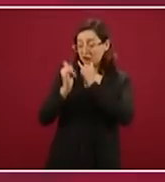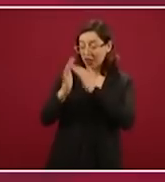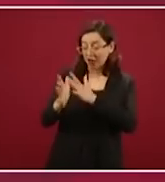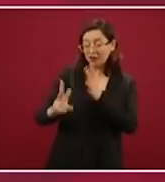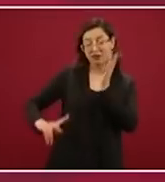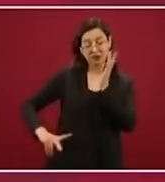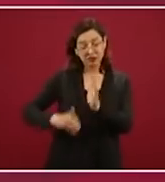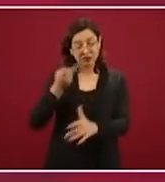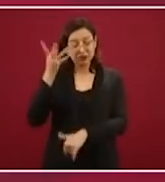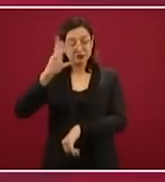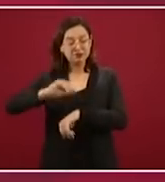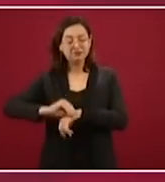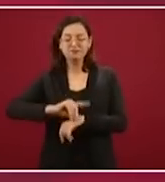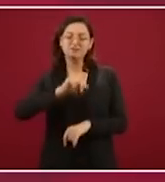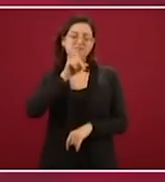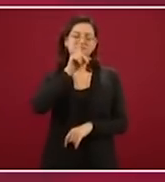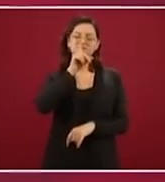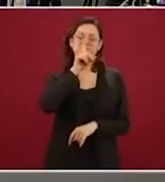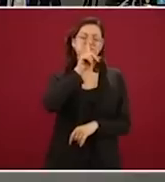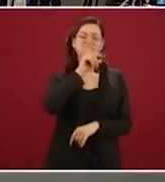tiempos, porque